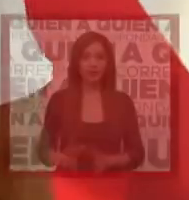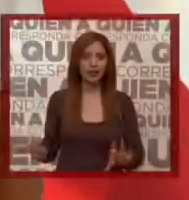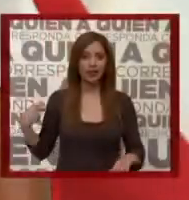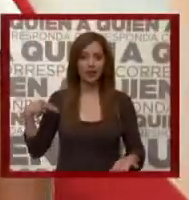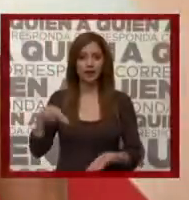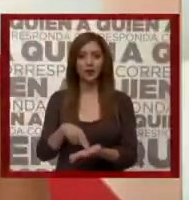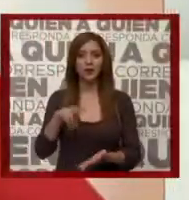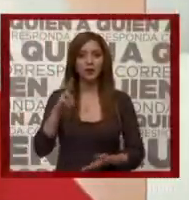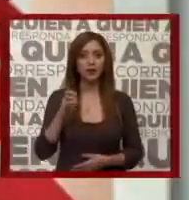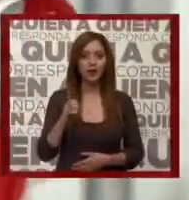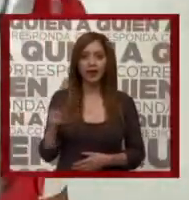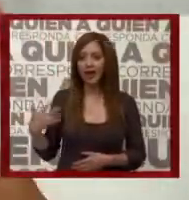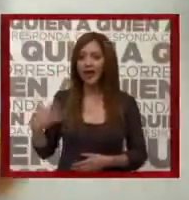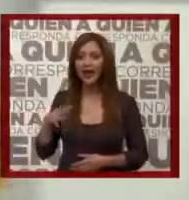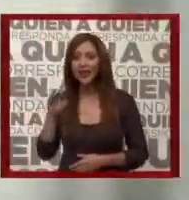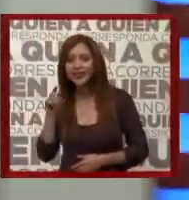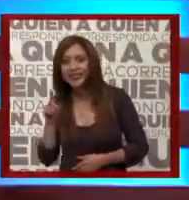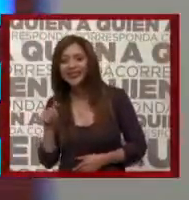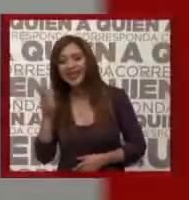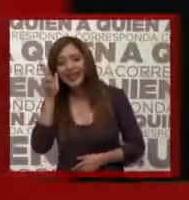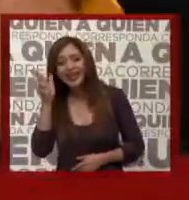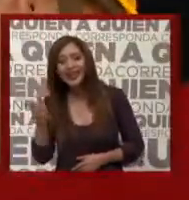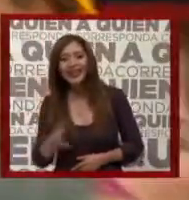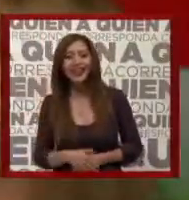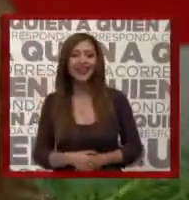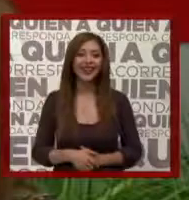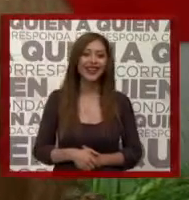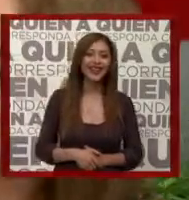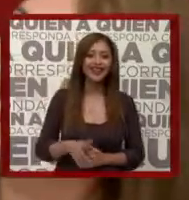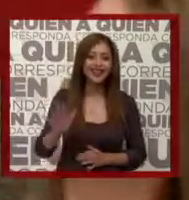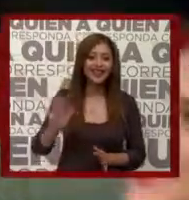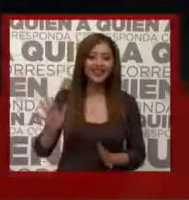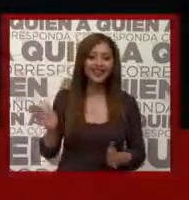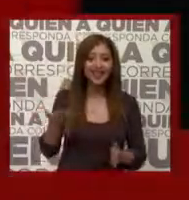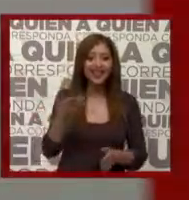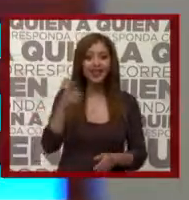Urbano. Constanza, hola. Gustavo, urbanito. Estás en tu casa,